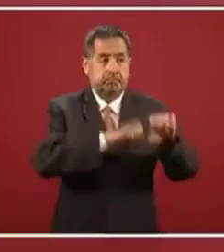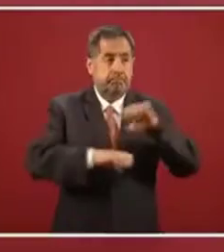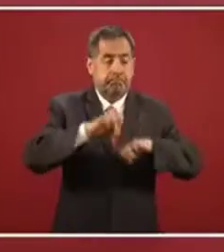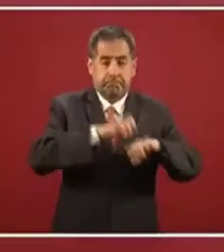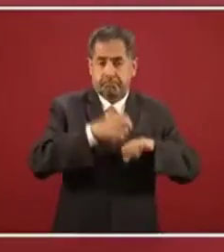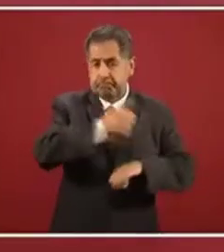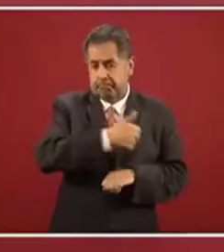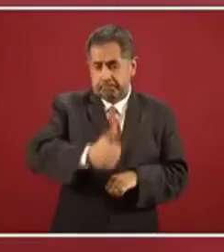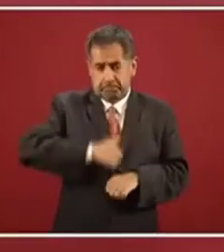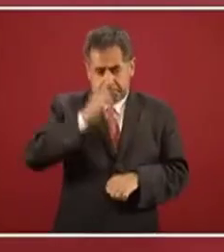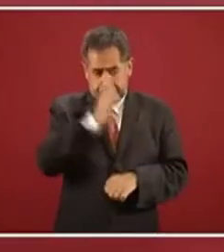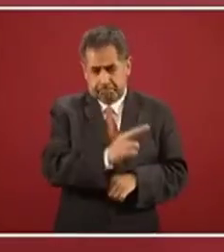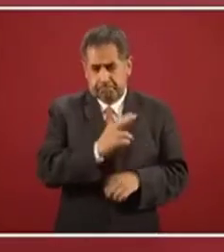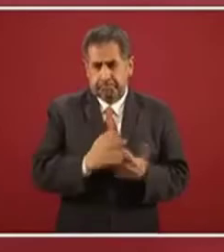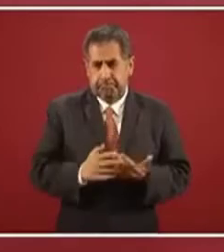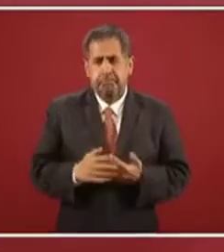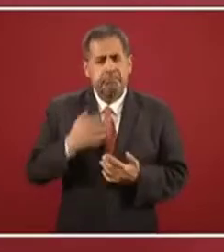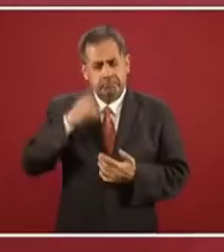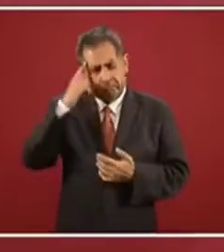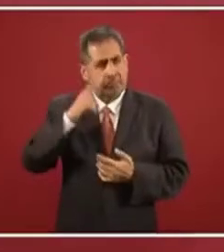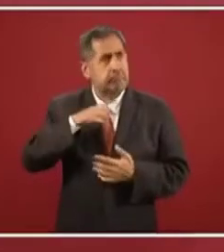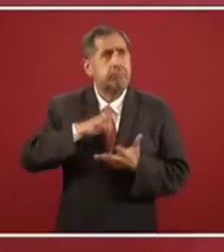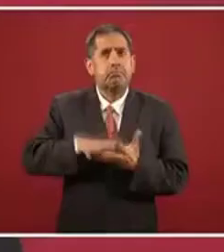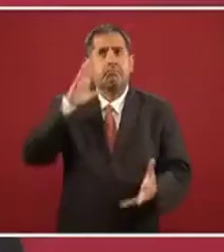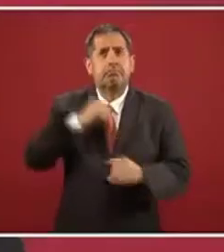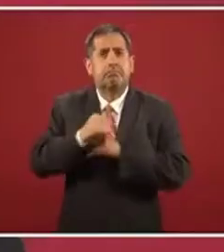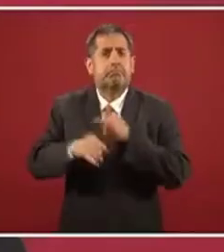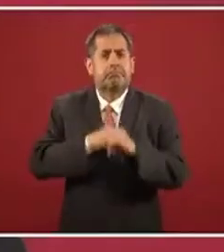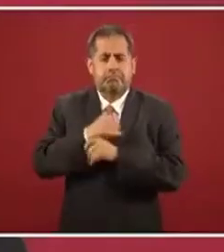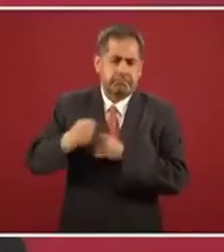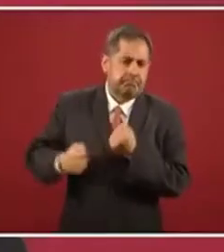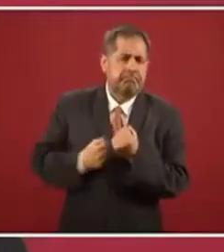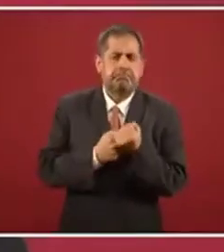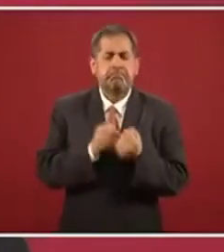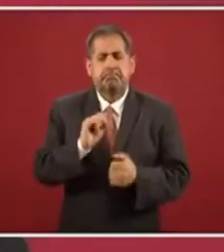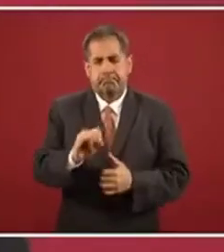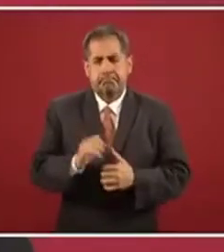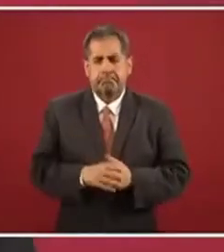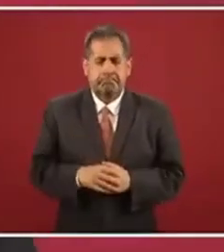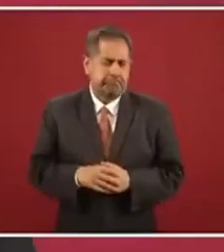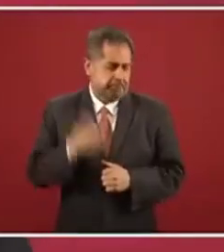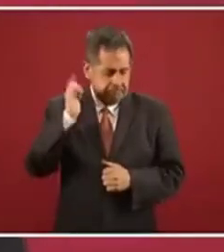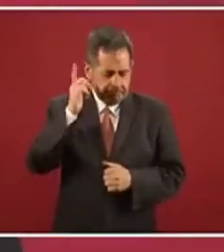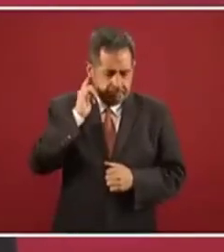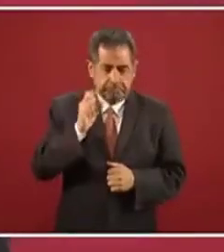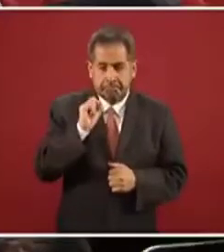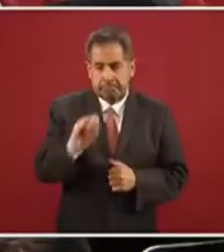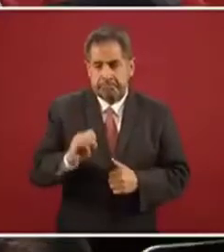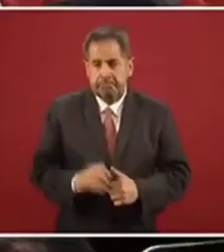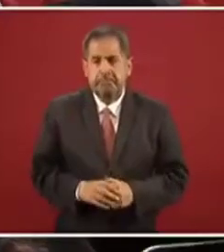De manera que yo diría que vamos a tener un gran respaldo de la comunidad internacional. Esperamos que así suceda.